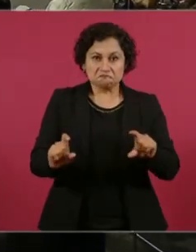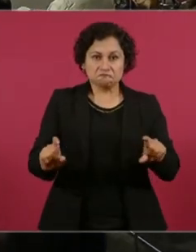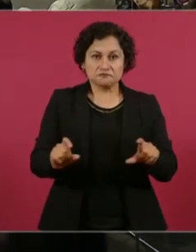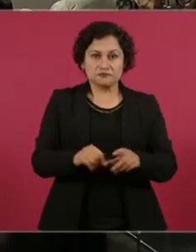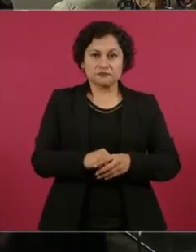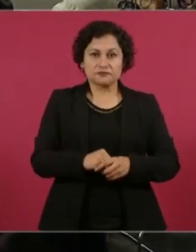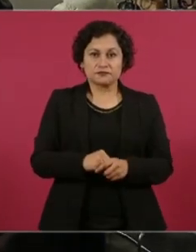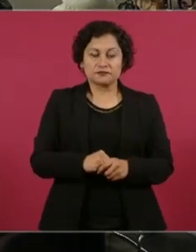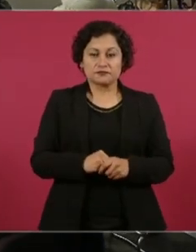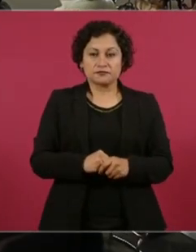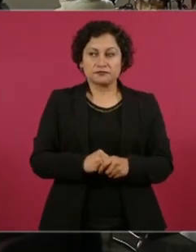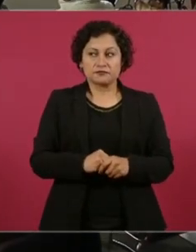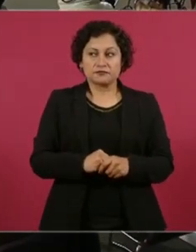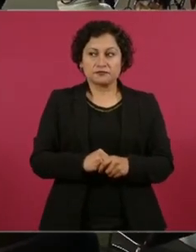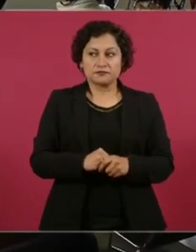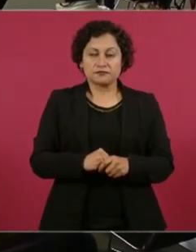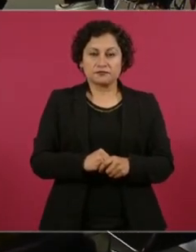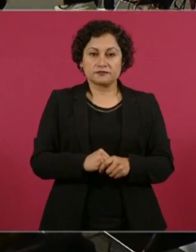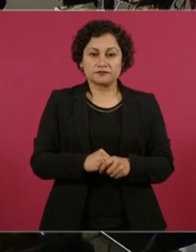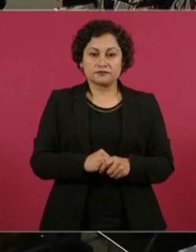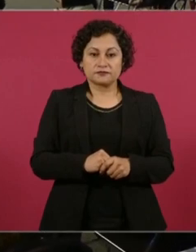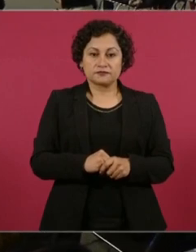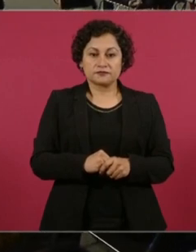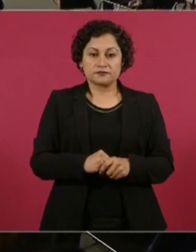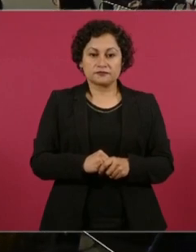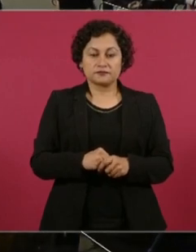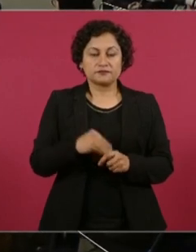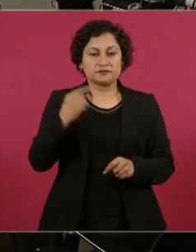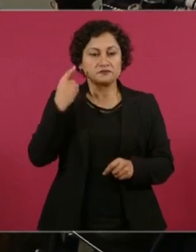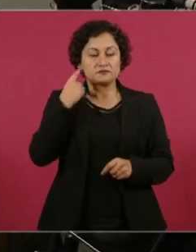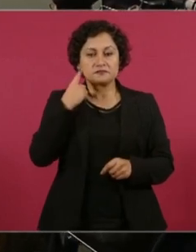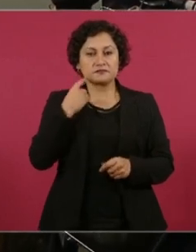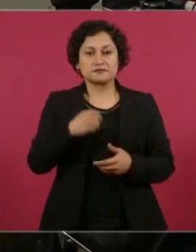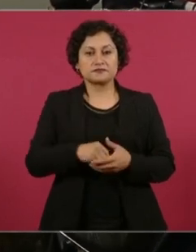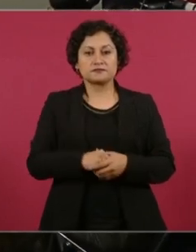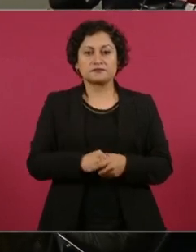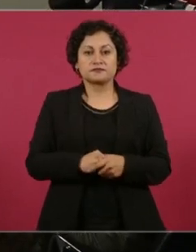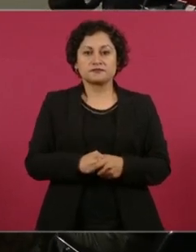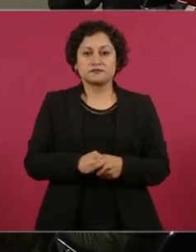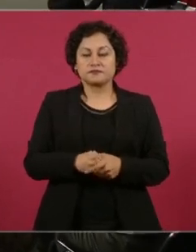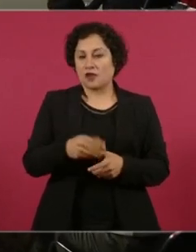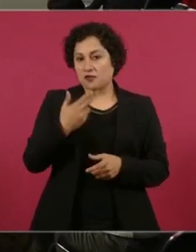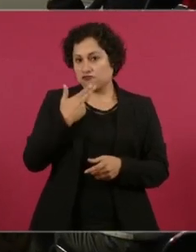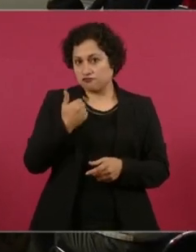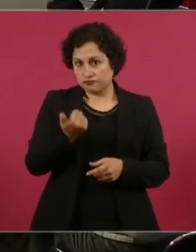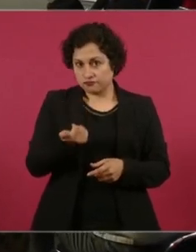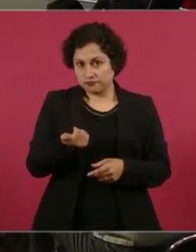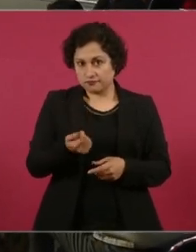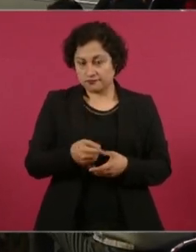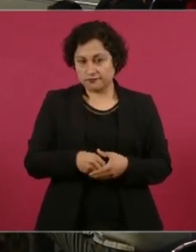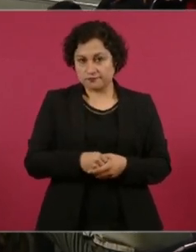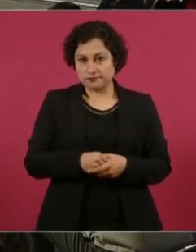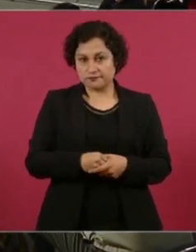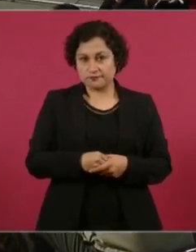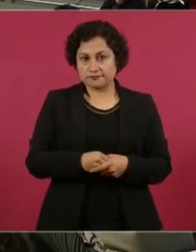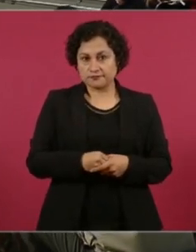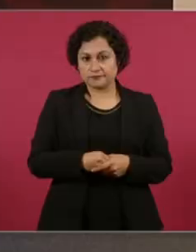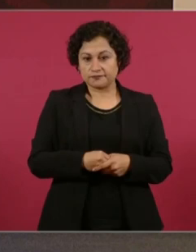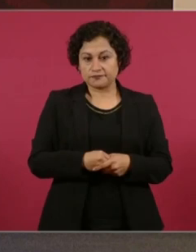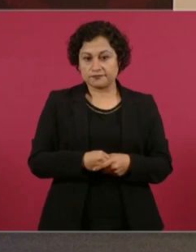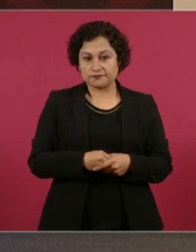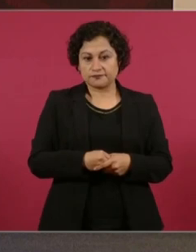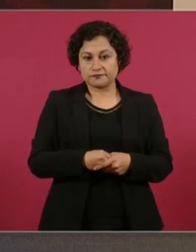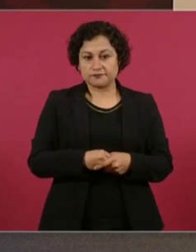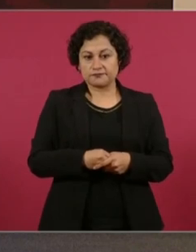Es un hospital de atención a animales en la Ciudad de México. Dicen que no, que no funciona. Está funcionando, a pesar de que tiene vida.